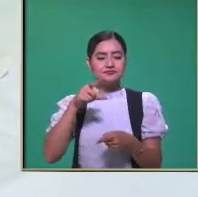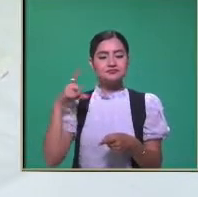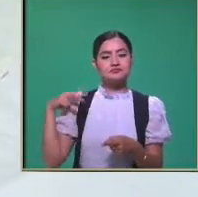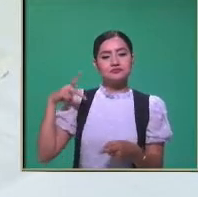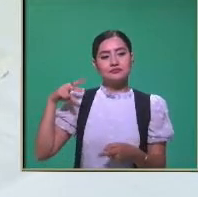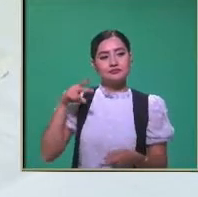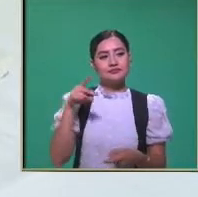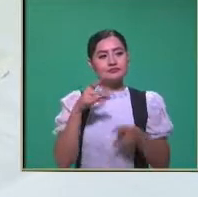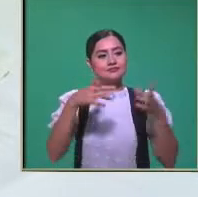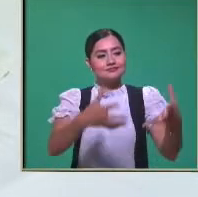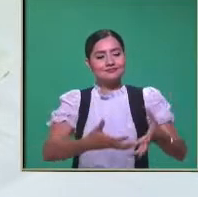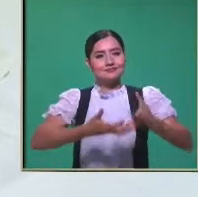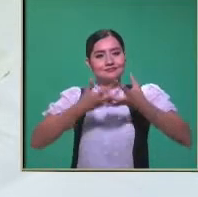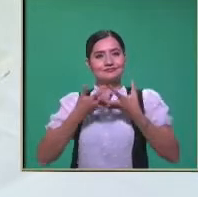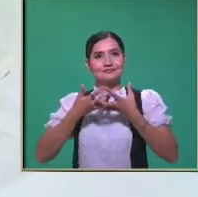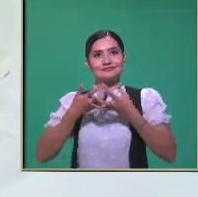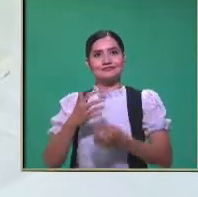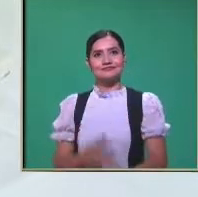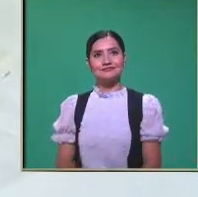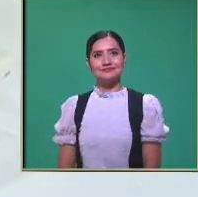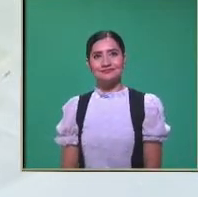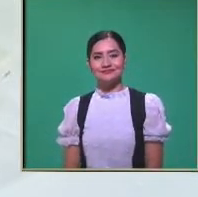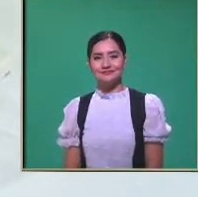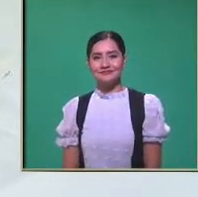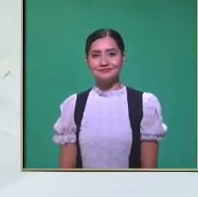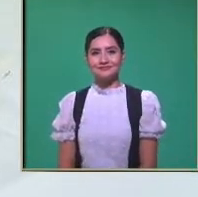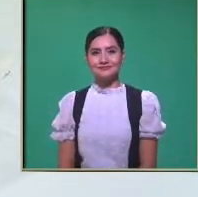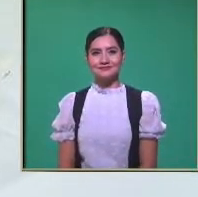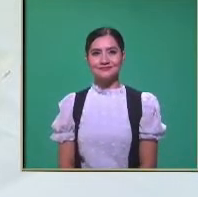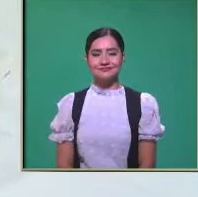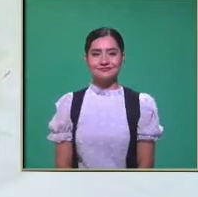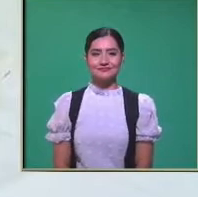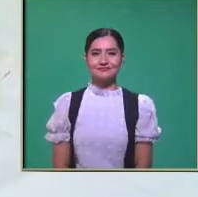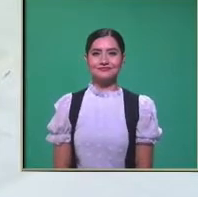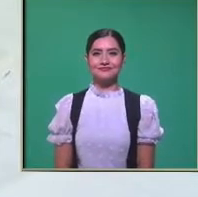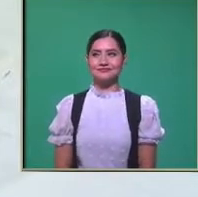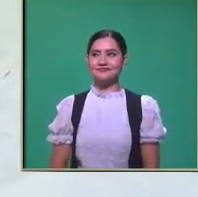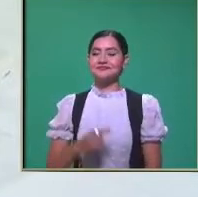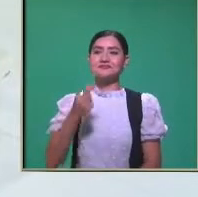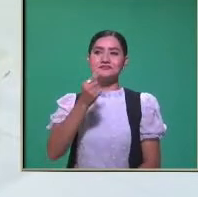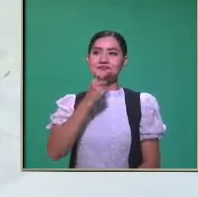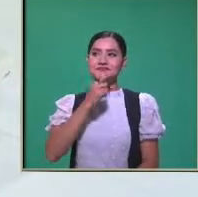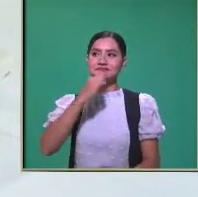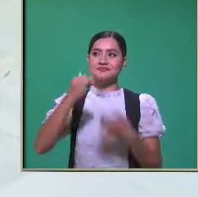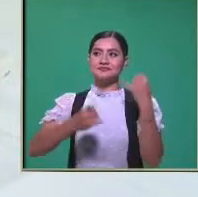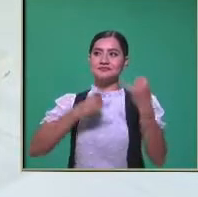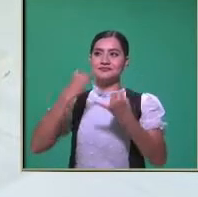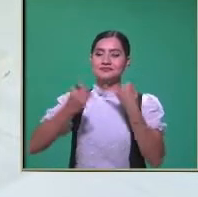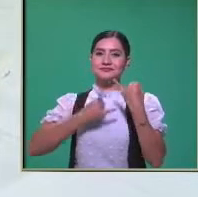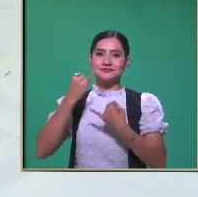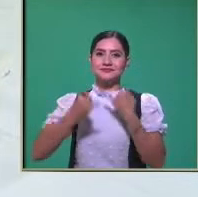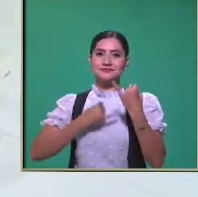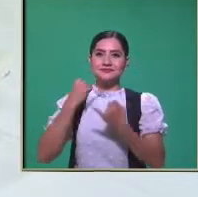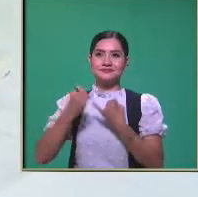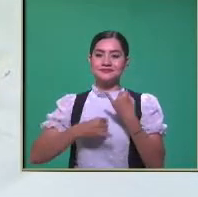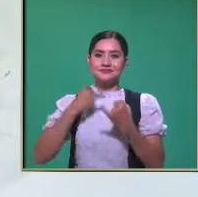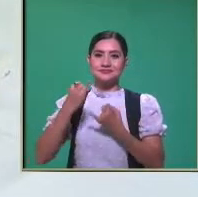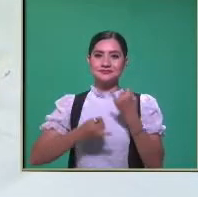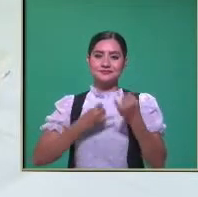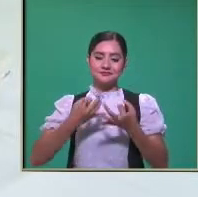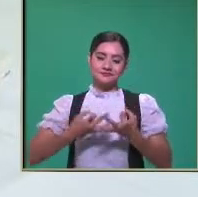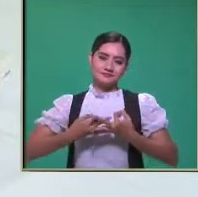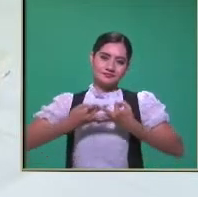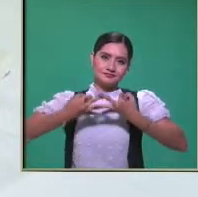porque pues no podíamos traernos el jardín, ¿verdad? Pero si ustedes tienen un jardín donde el niño puede jugar directamente en él con la tierra que hay,